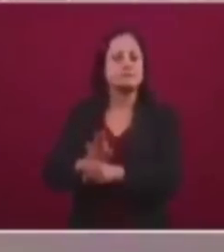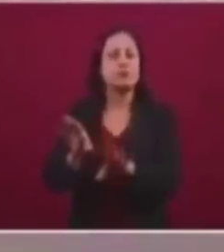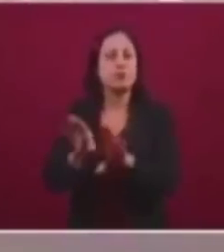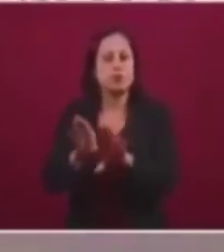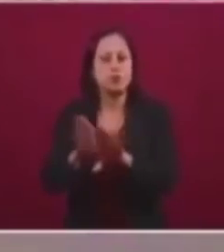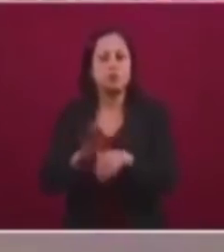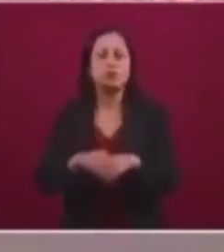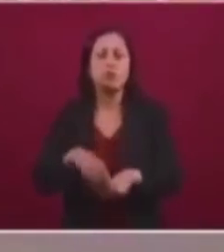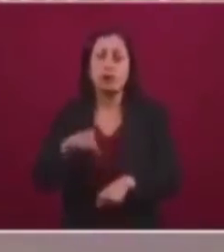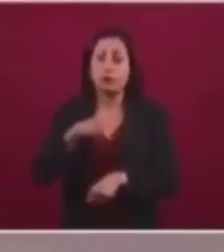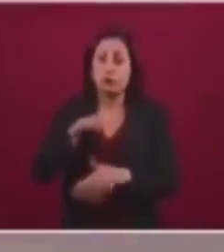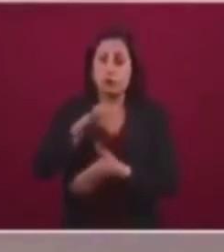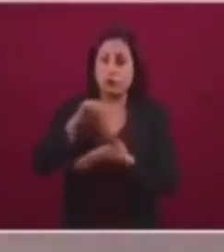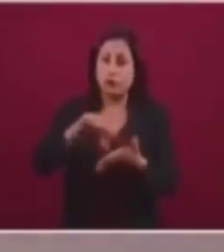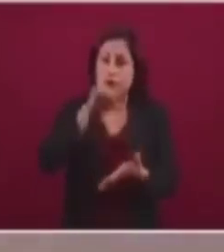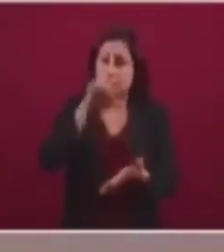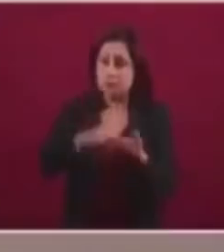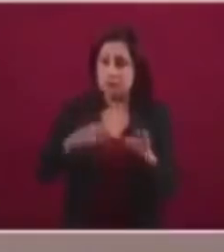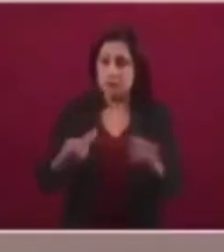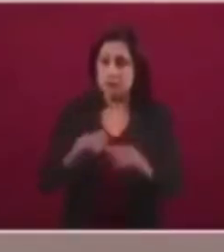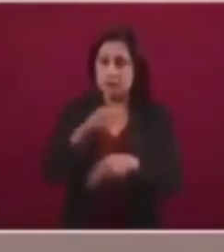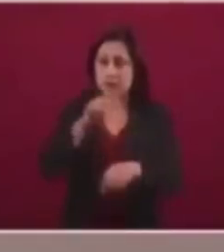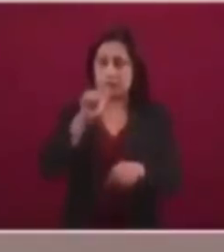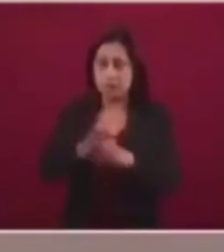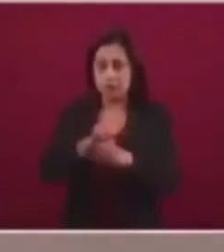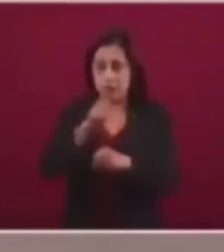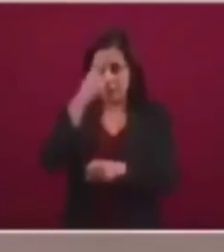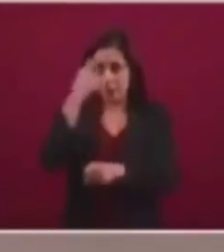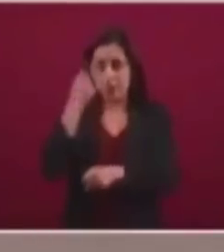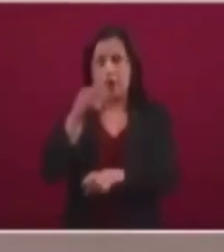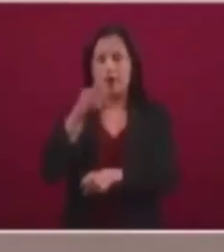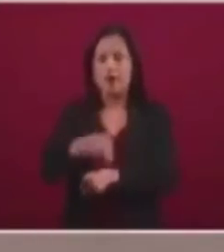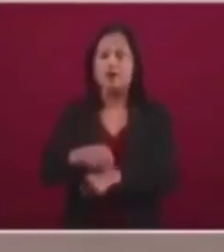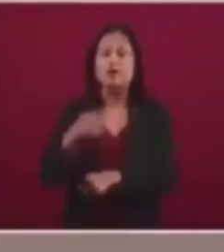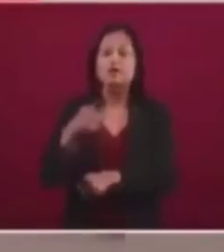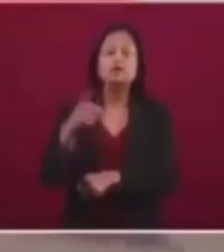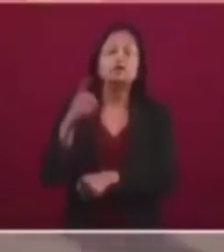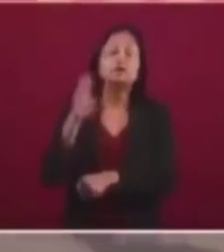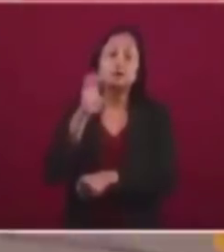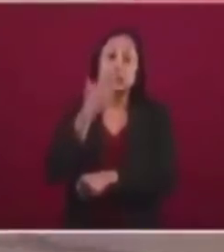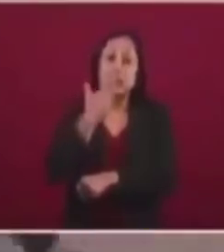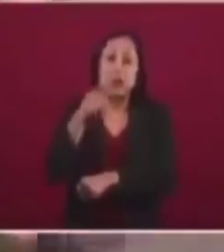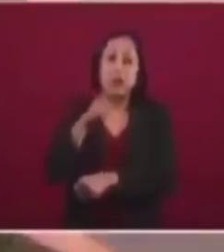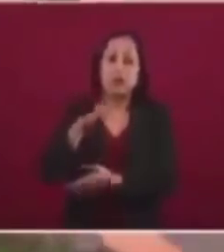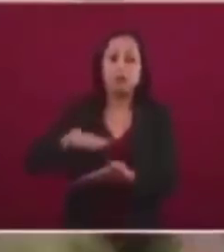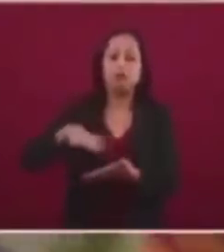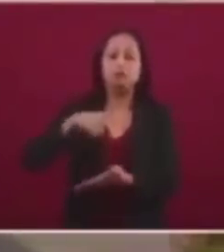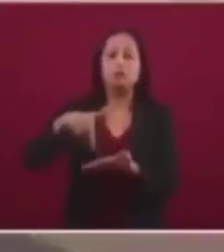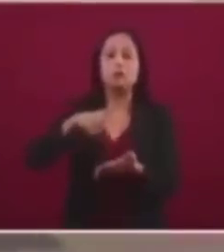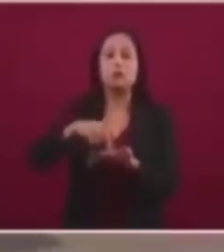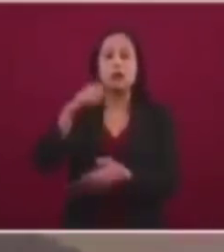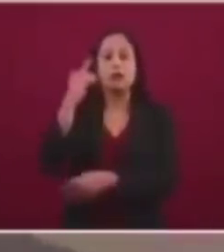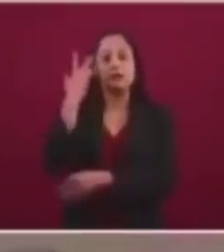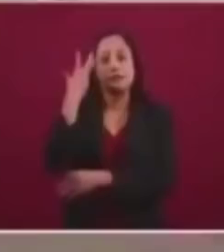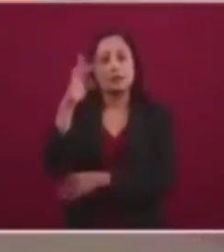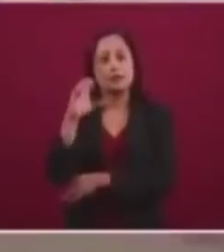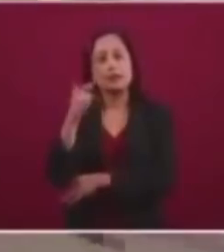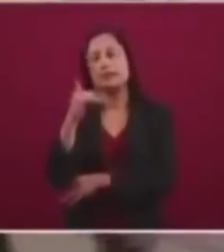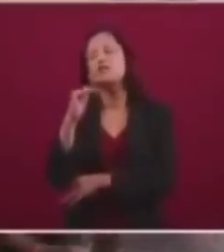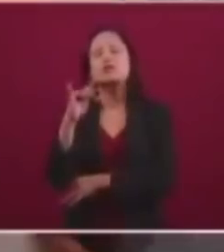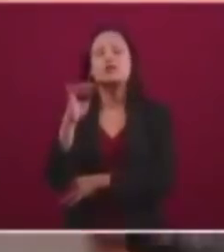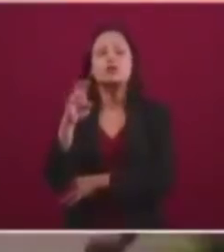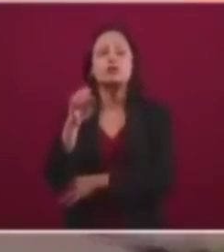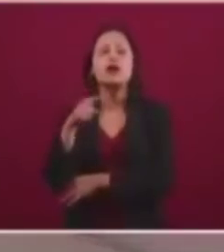mexicanos? No, es gente que vaya. Sí, hay gente que vaya, ¿sí? En representación. Qué bacano.